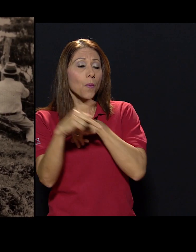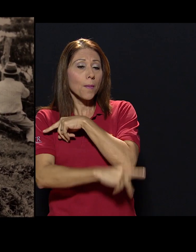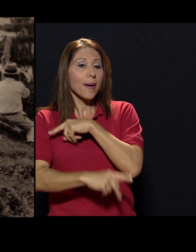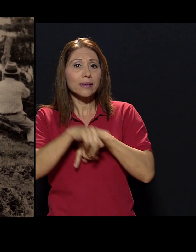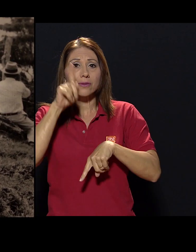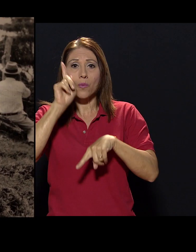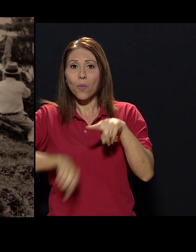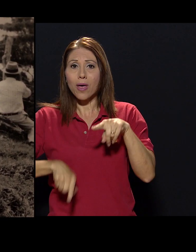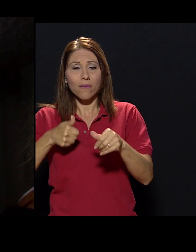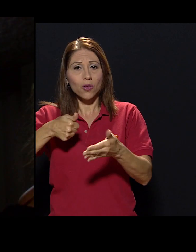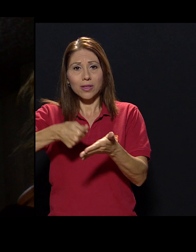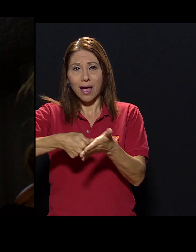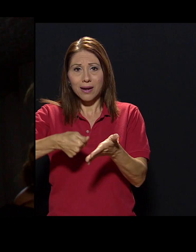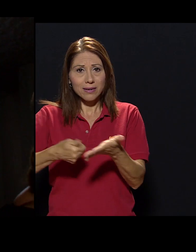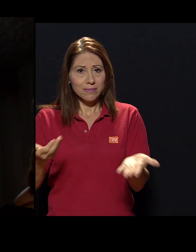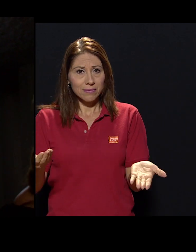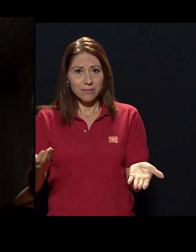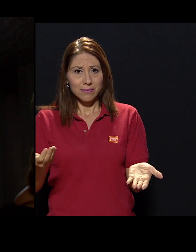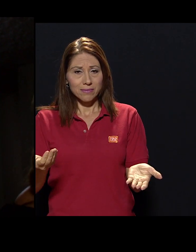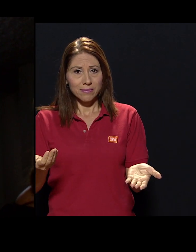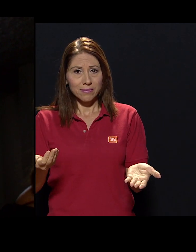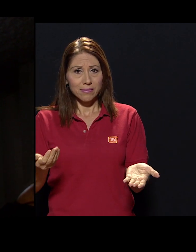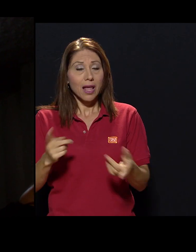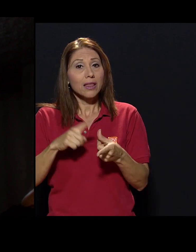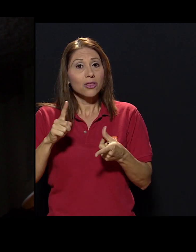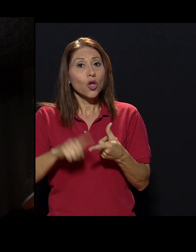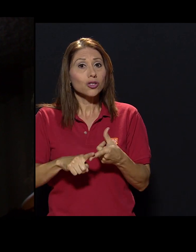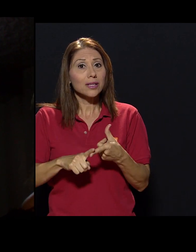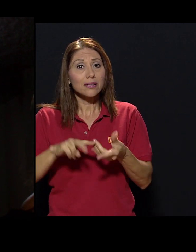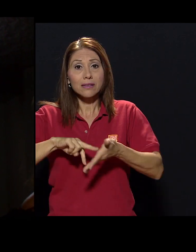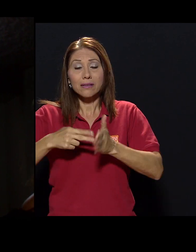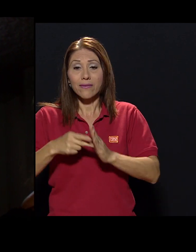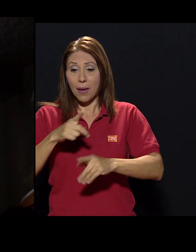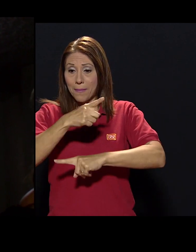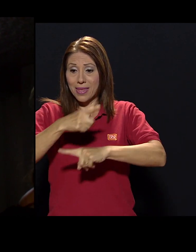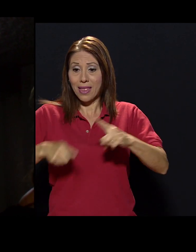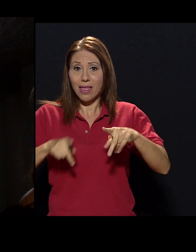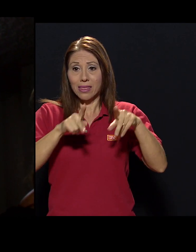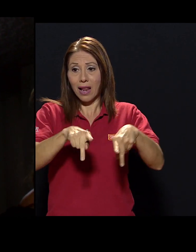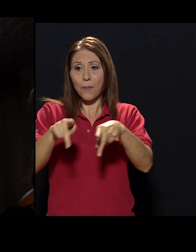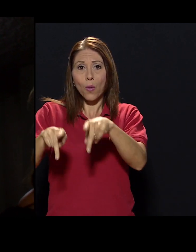un pueblo No puede votar